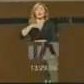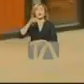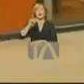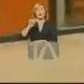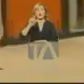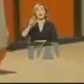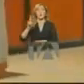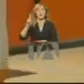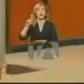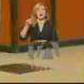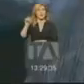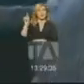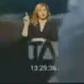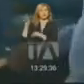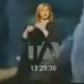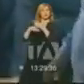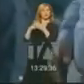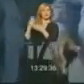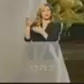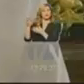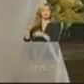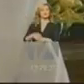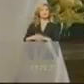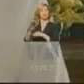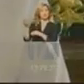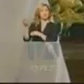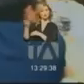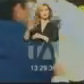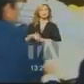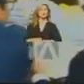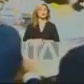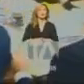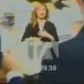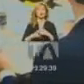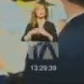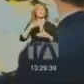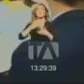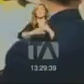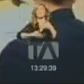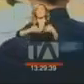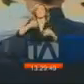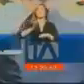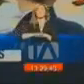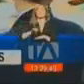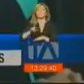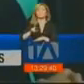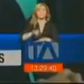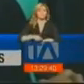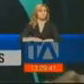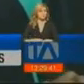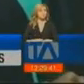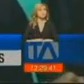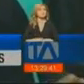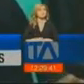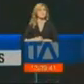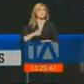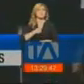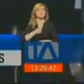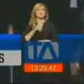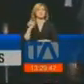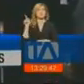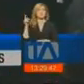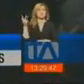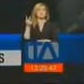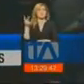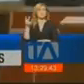Ángeles Duarte, Alexis Mera, la asambleísta Viviana Bonilla y Cristian Viteri, serán juzgados como autores, al igual que Laura Terán y Pamela